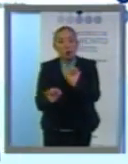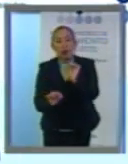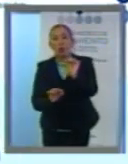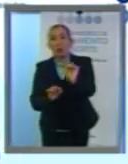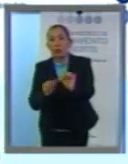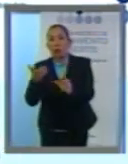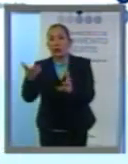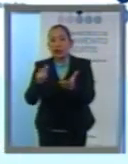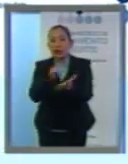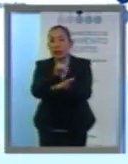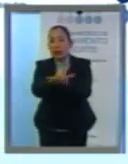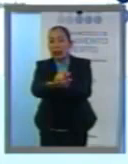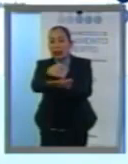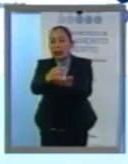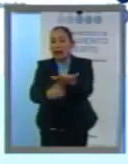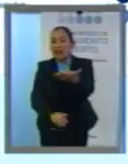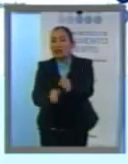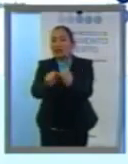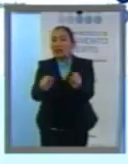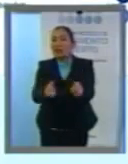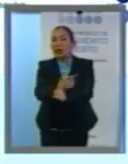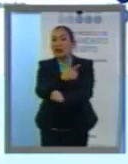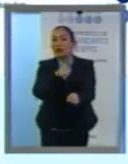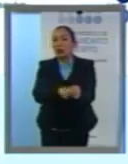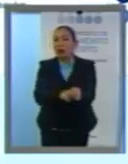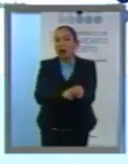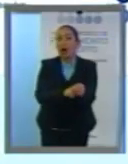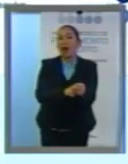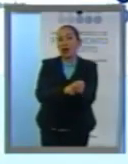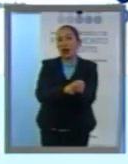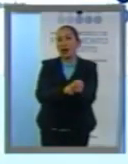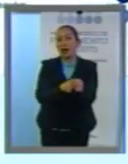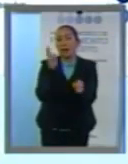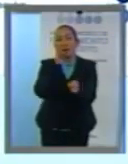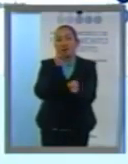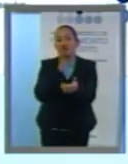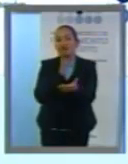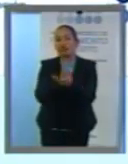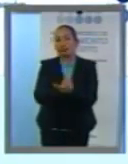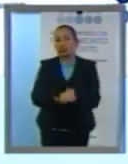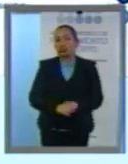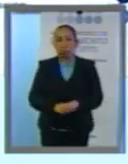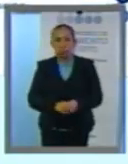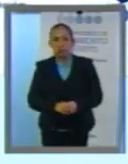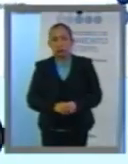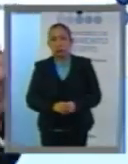cabo la coordinación del Sistema Nacional con los demás sistemas estatales.